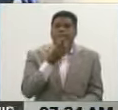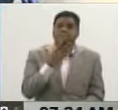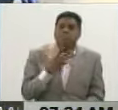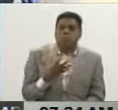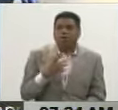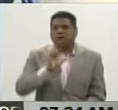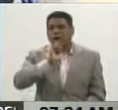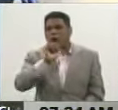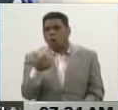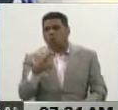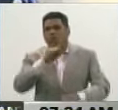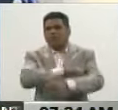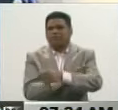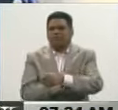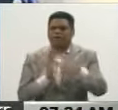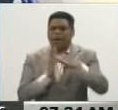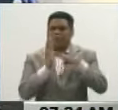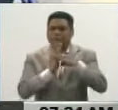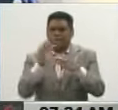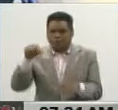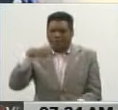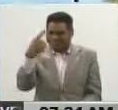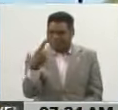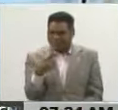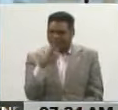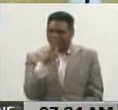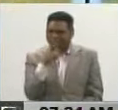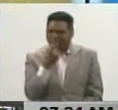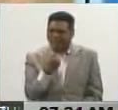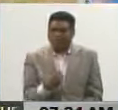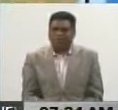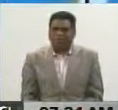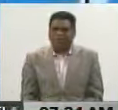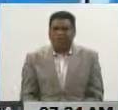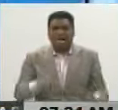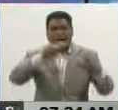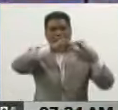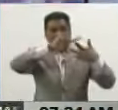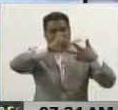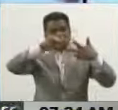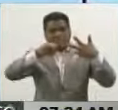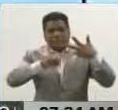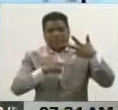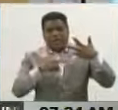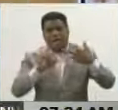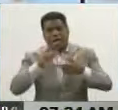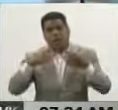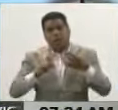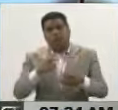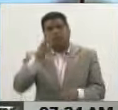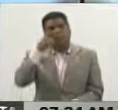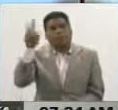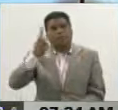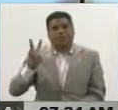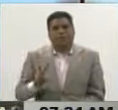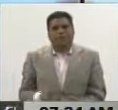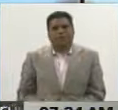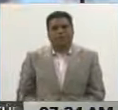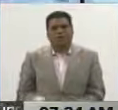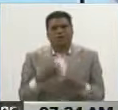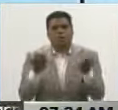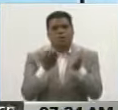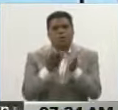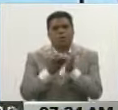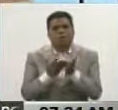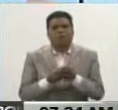que fortalecer. Tenemos que ir a la pausa, pero me gustaría que comentara sobre estas tres percepciones del pueblo venezolano sobre la educación. ¿Cómo le ha parecido? O